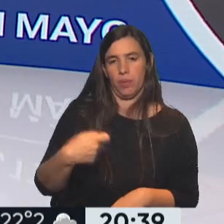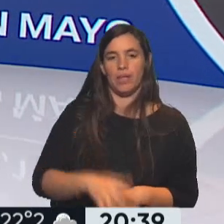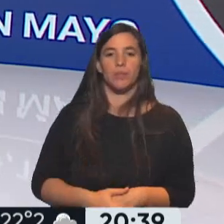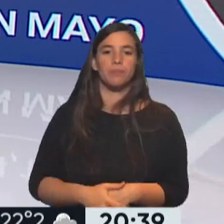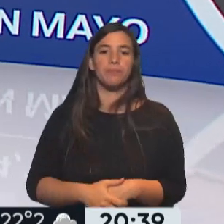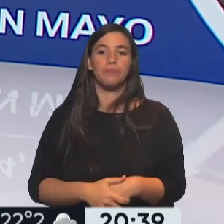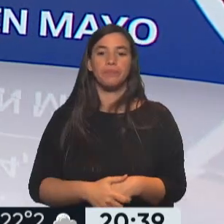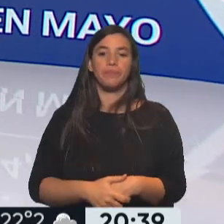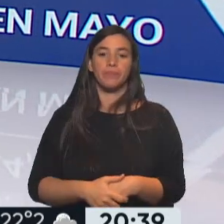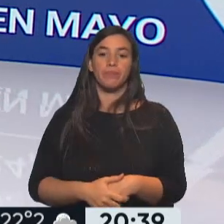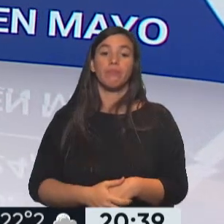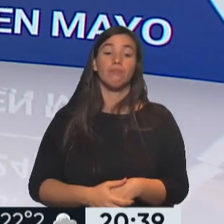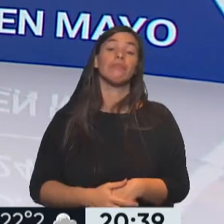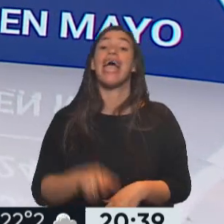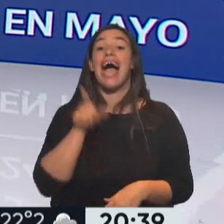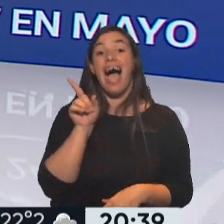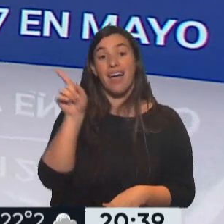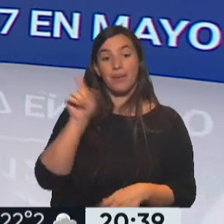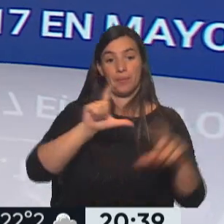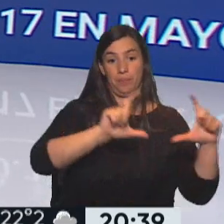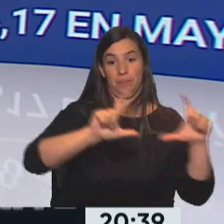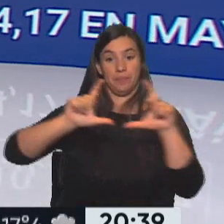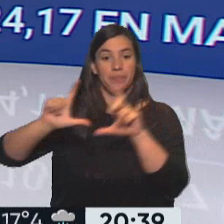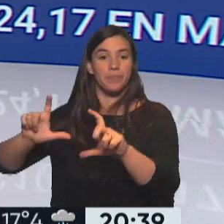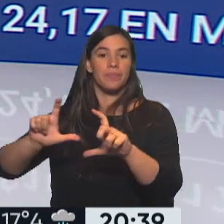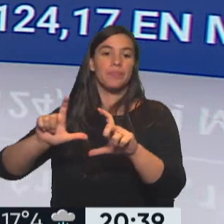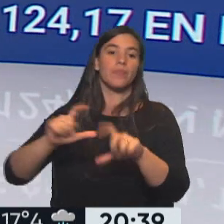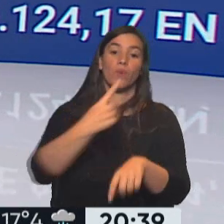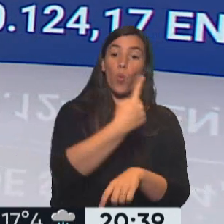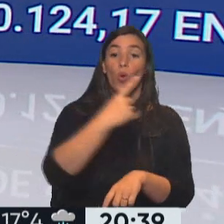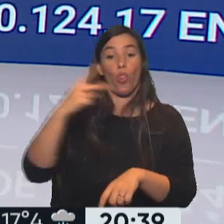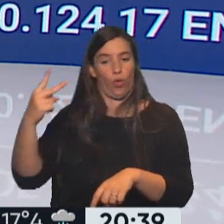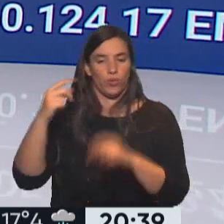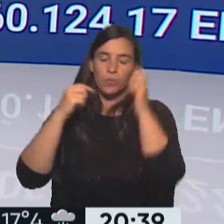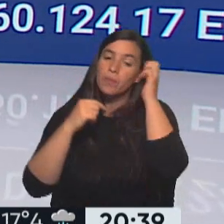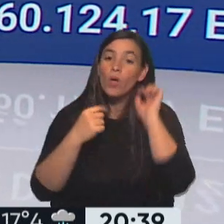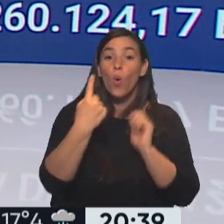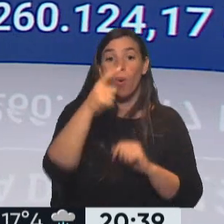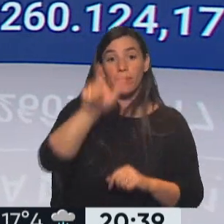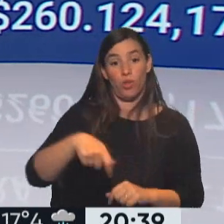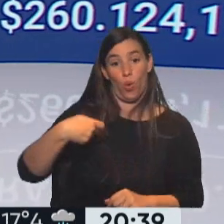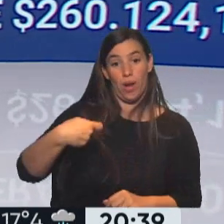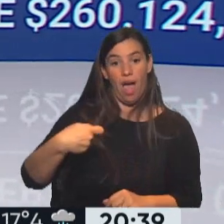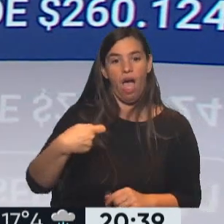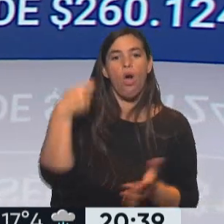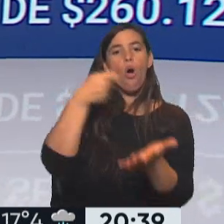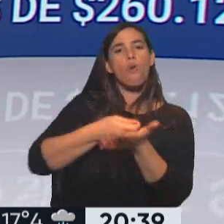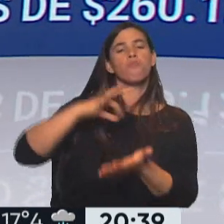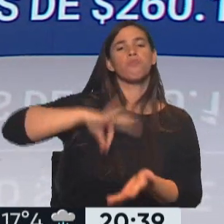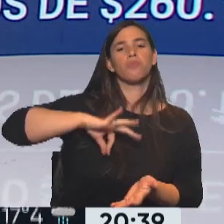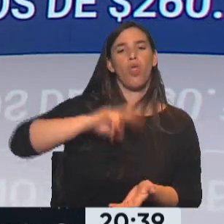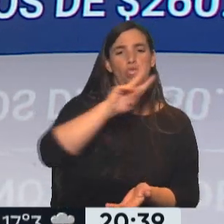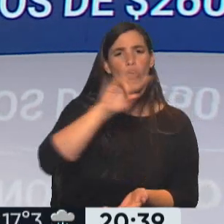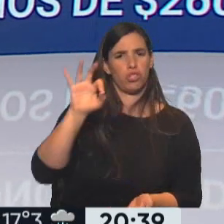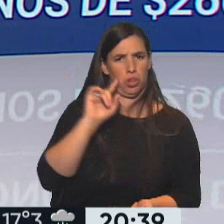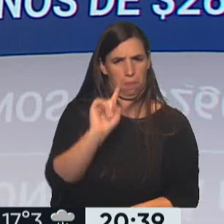Ahí vemos dos casos. El caso uno es un jubilado, ponele, que cobra 200.000 pesos, supera la mínima, pero no alcanza lo que